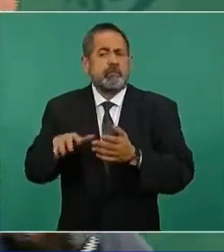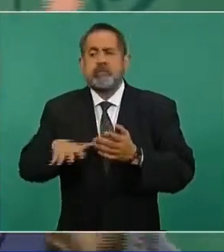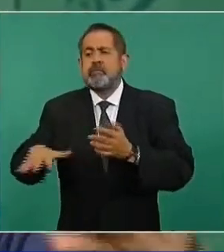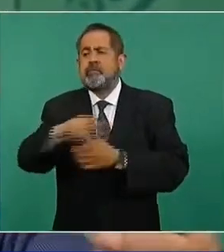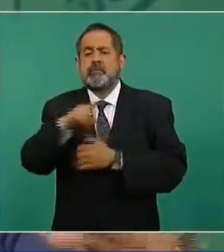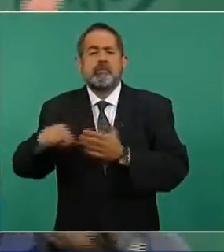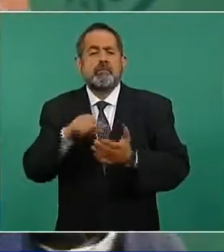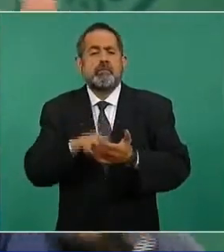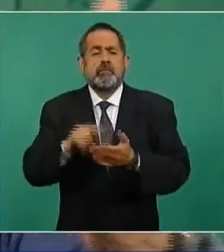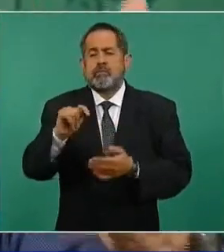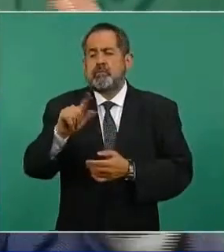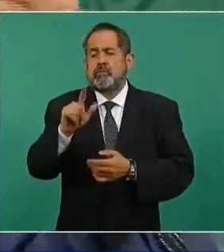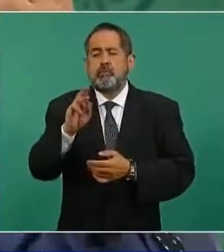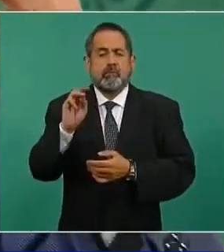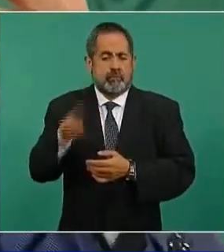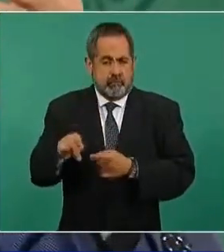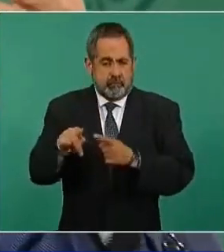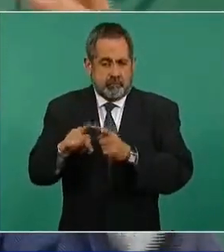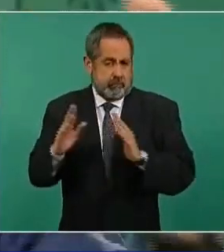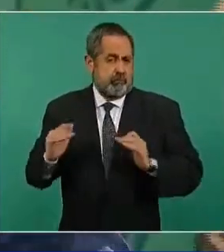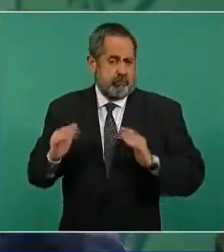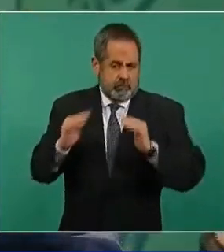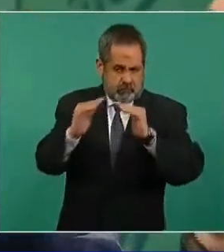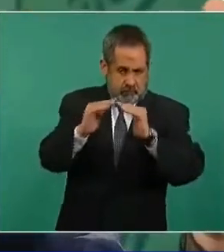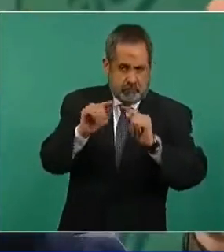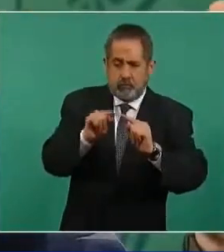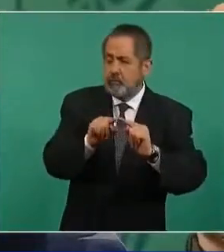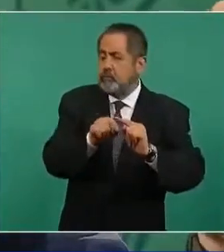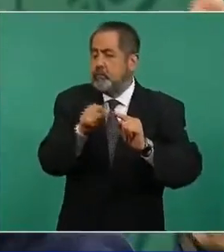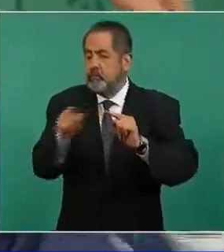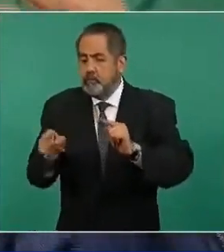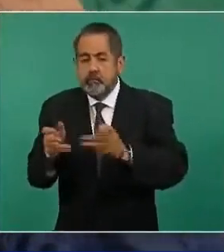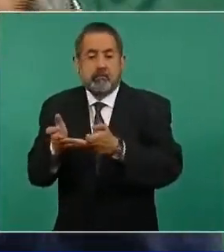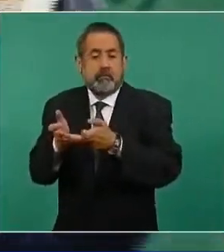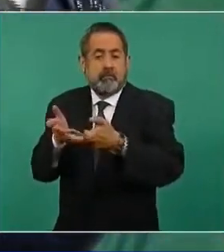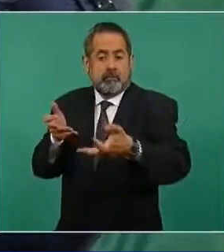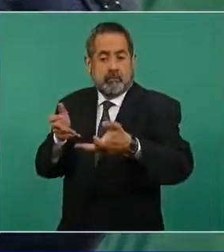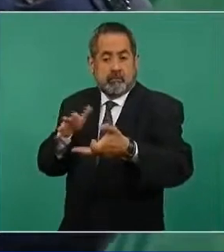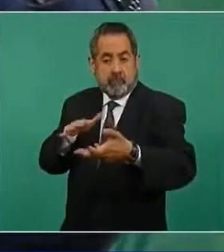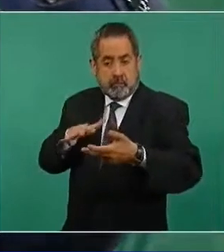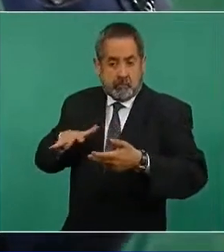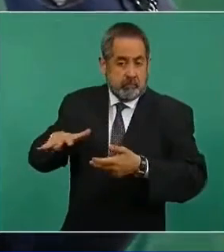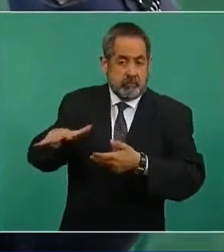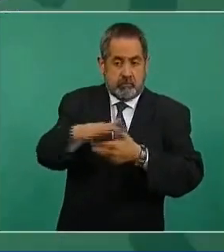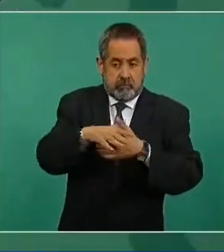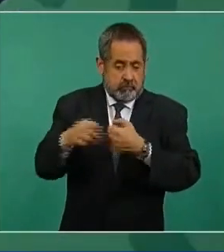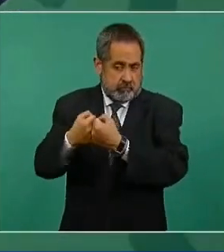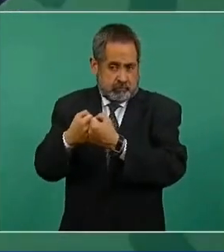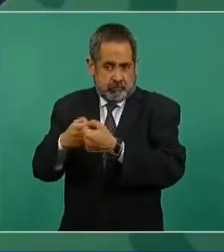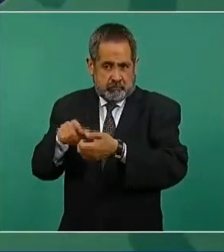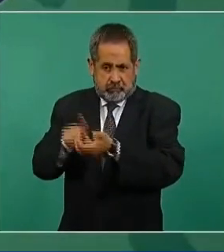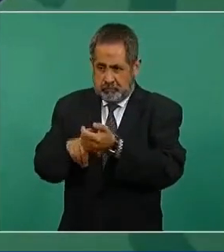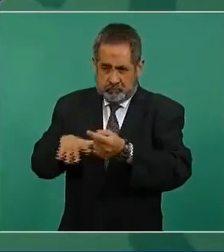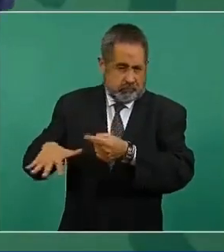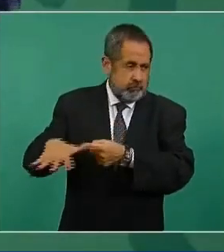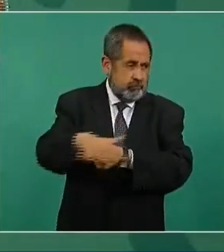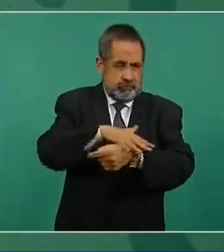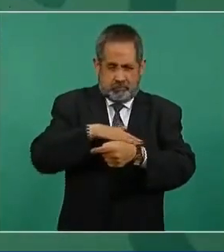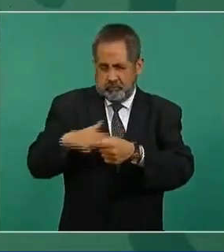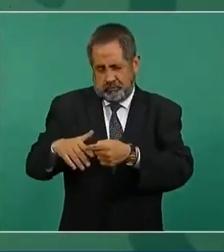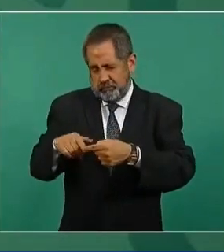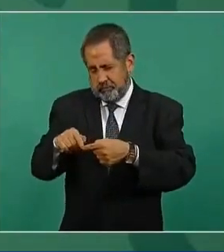además de la zona arqueológica, todos los terrenos colindantes,